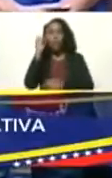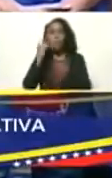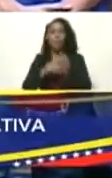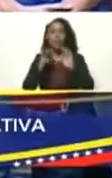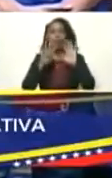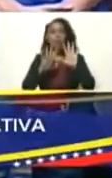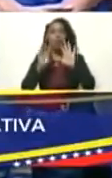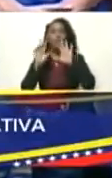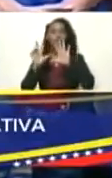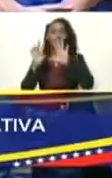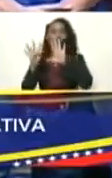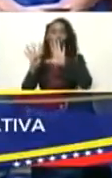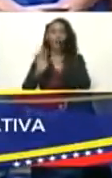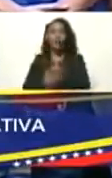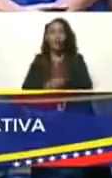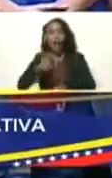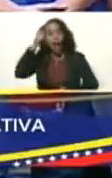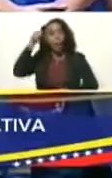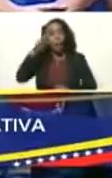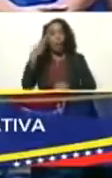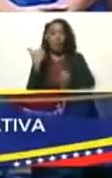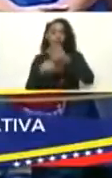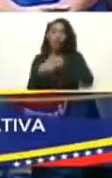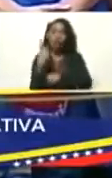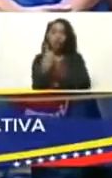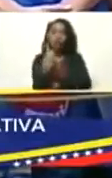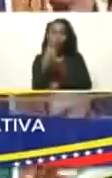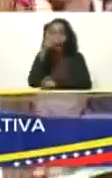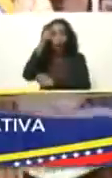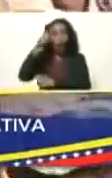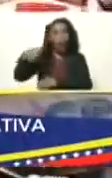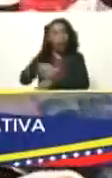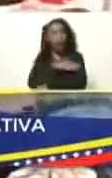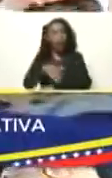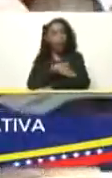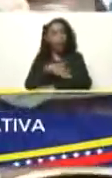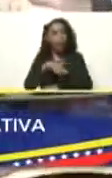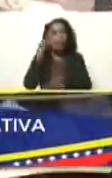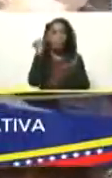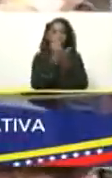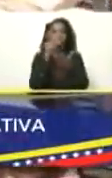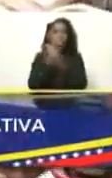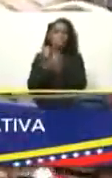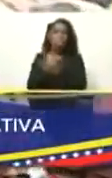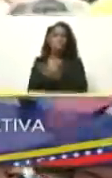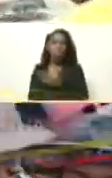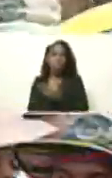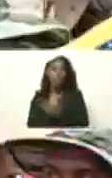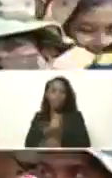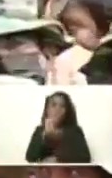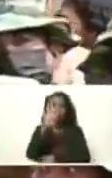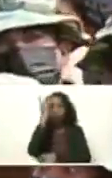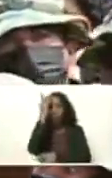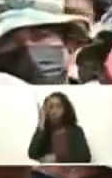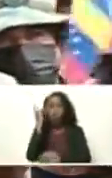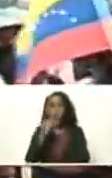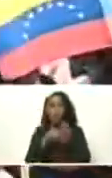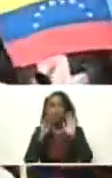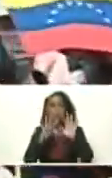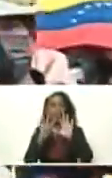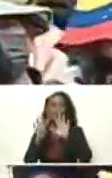89... el pueblo salió solo a las calles y fue masacrado, si el 4 de febrero del